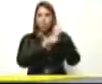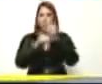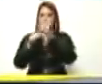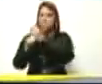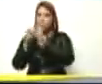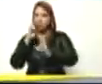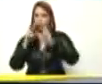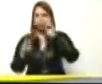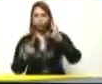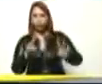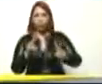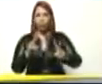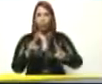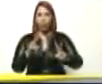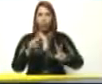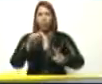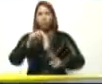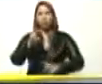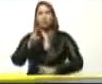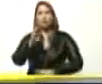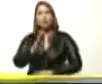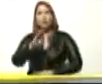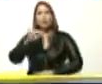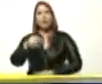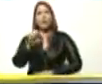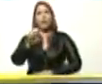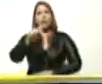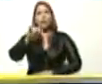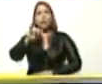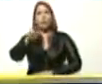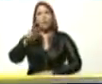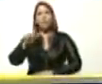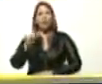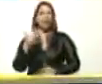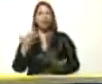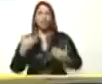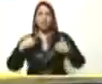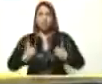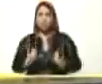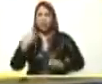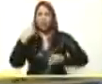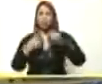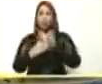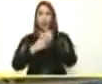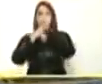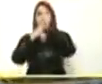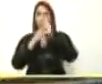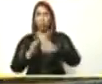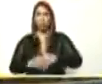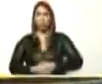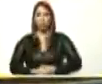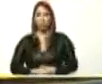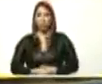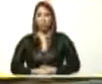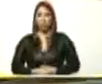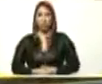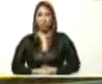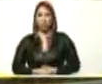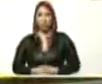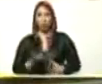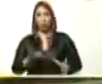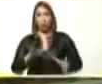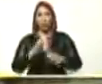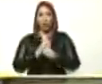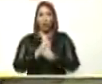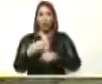la subjetiva, bueno, tiene que ver, el desgaste, de algunos liderazgos, que creyeron,